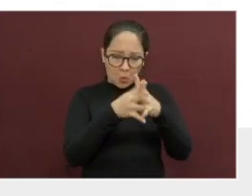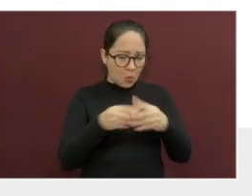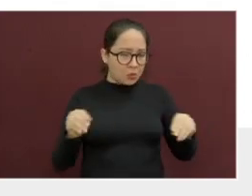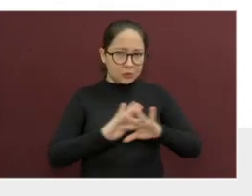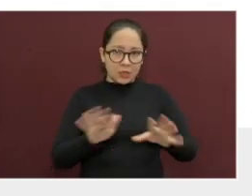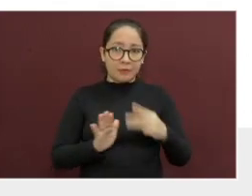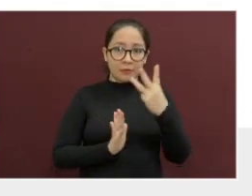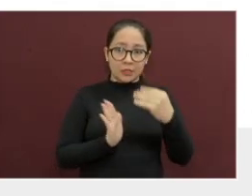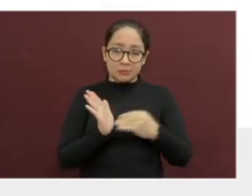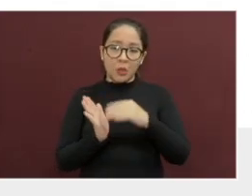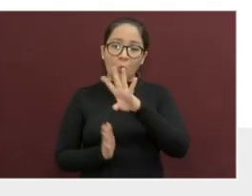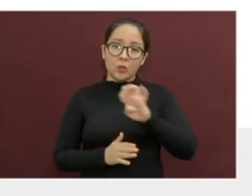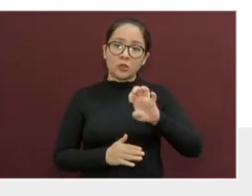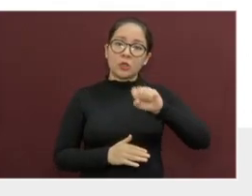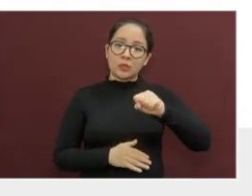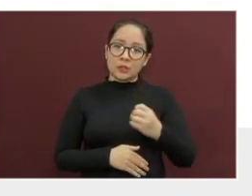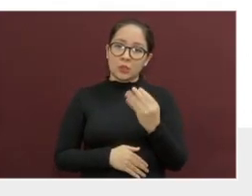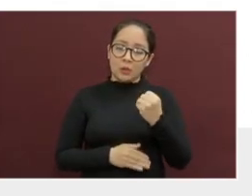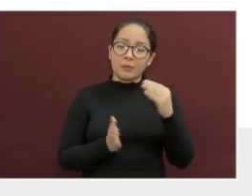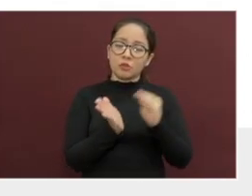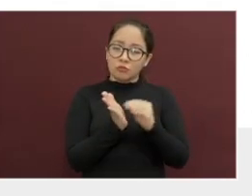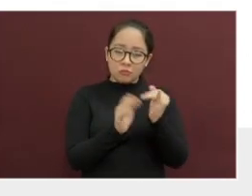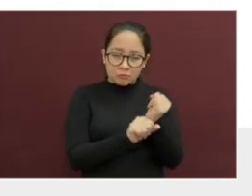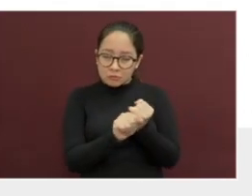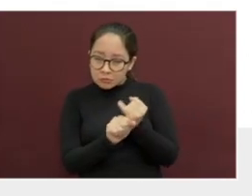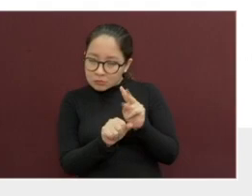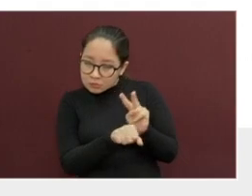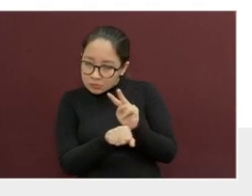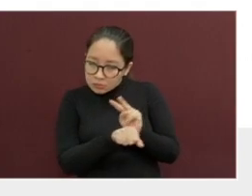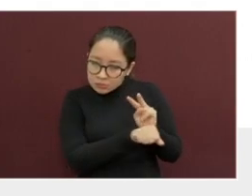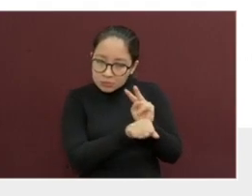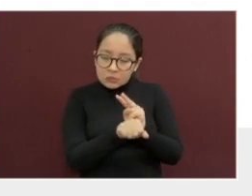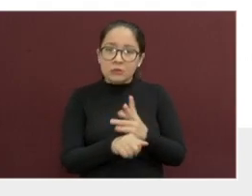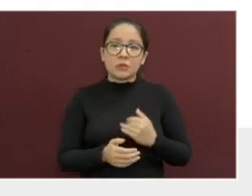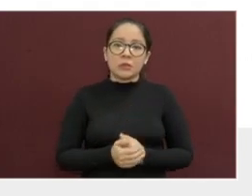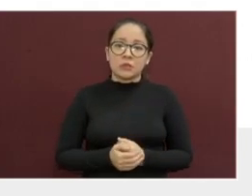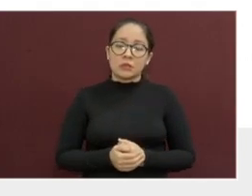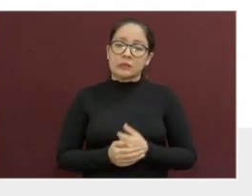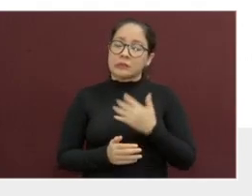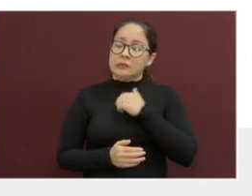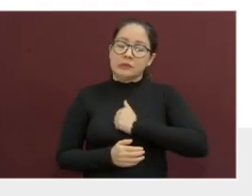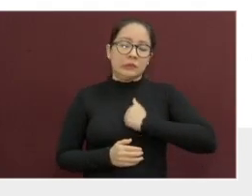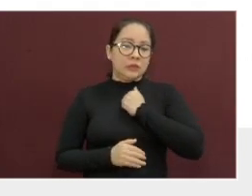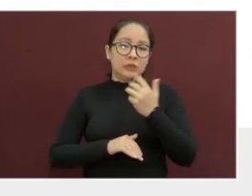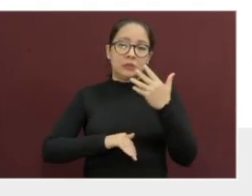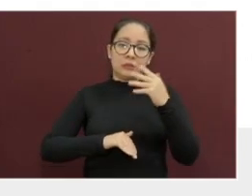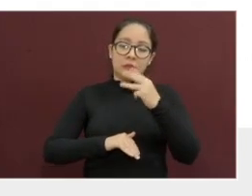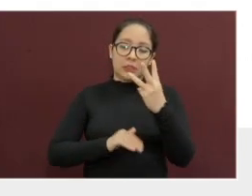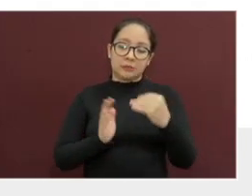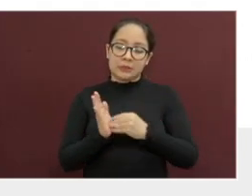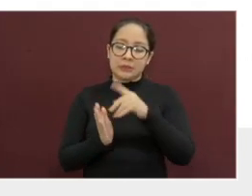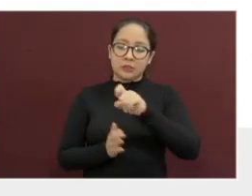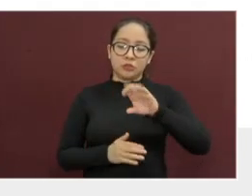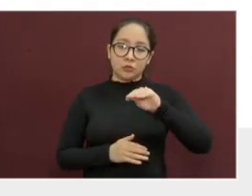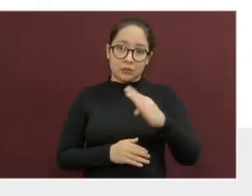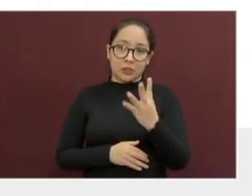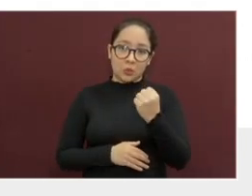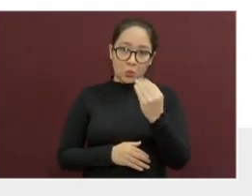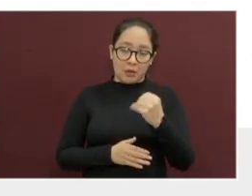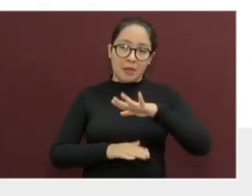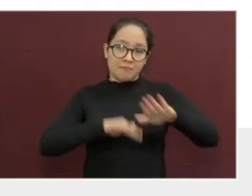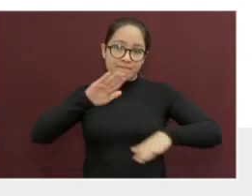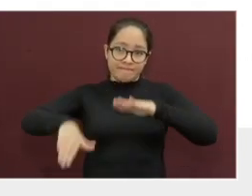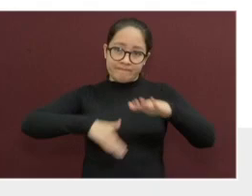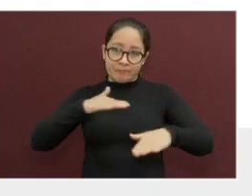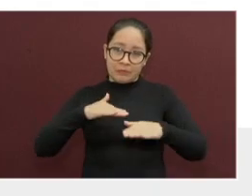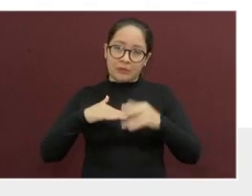3.469 aún permanecen en vigilancia y lamentablemente 3.199 como consecuencia